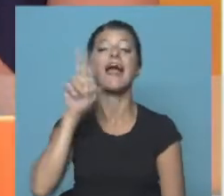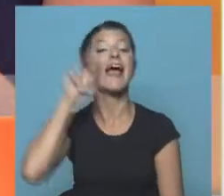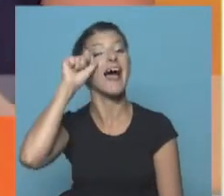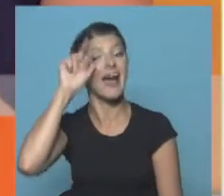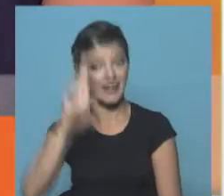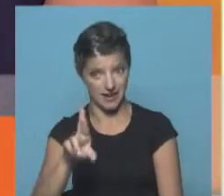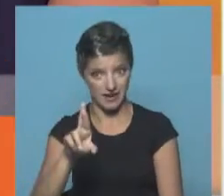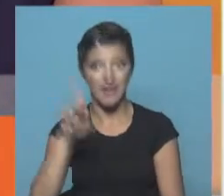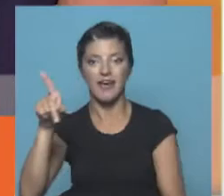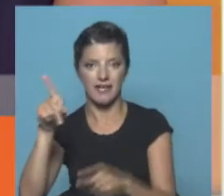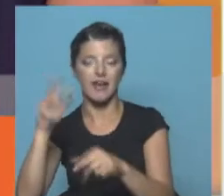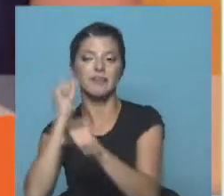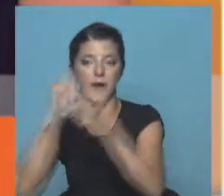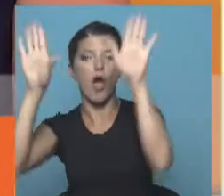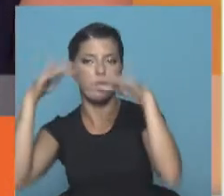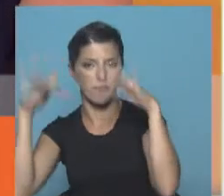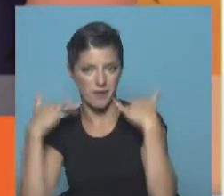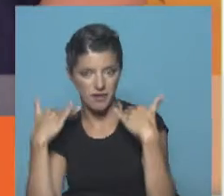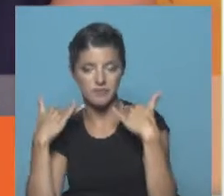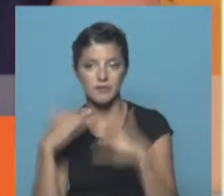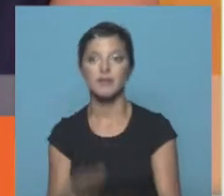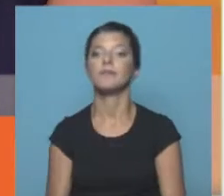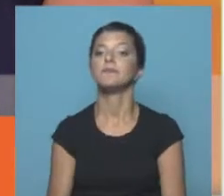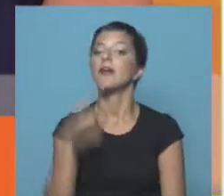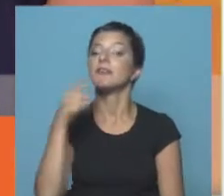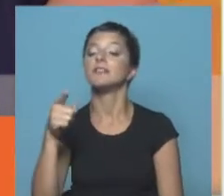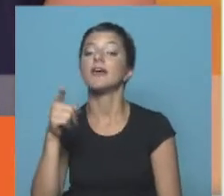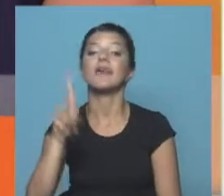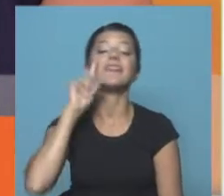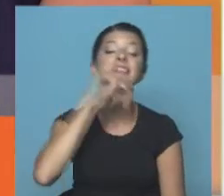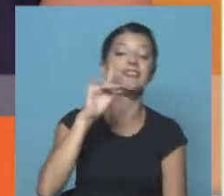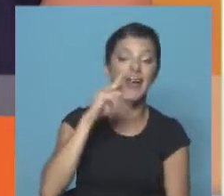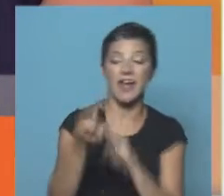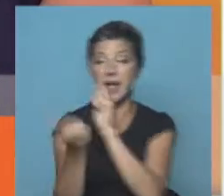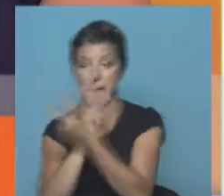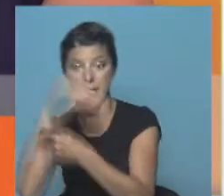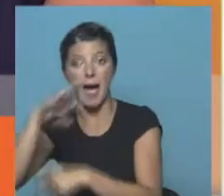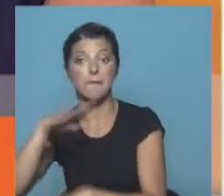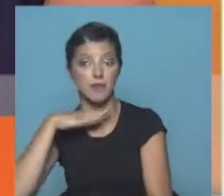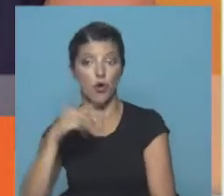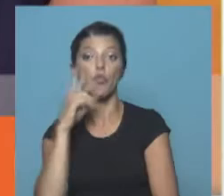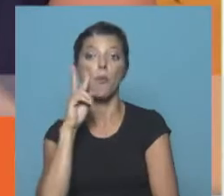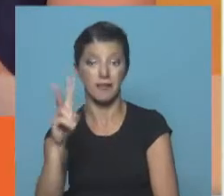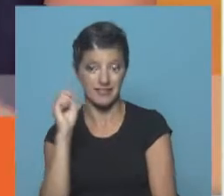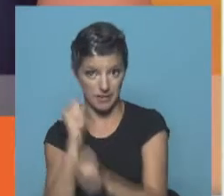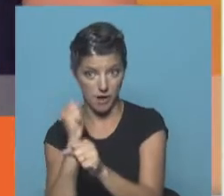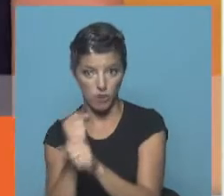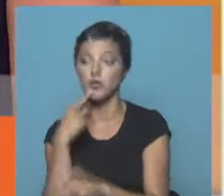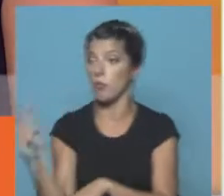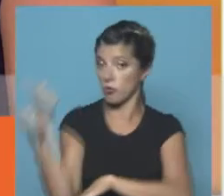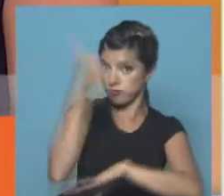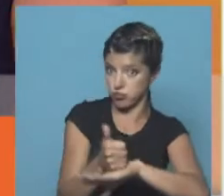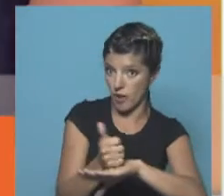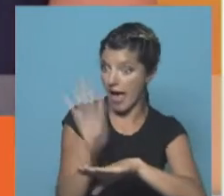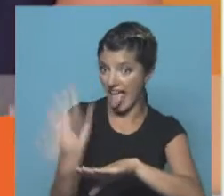solo hace aire acondicionado, sino de todo, que se estaba yendo de Indiana a México con 2.000 empleos, decirle, te quedás acá, te